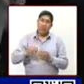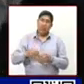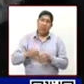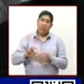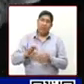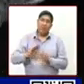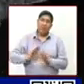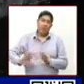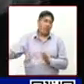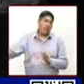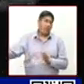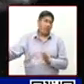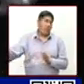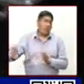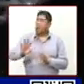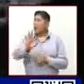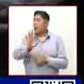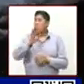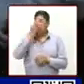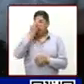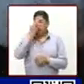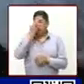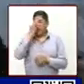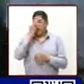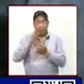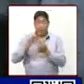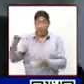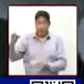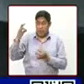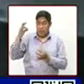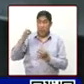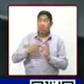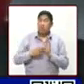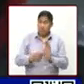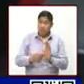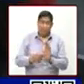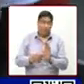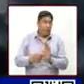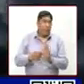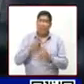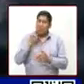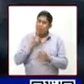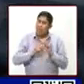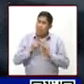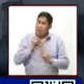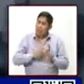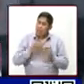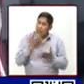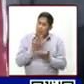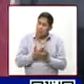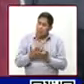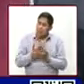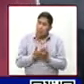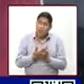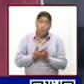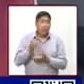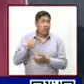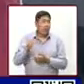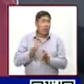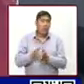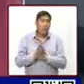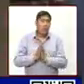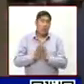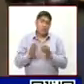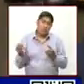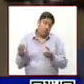retirado. Bien, ahora, esta notificación que hoy se le mostró, ¿decía algo sobre las pruebas? Sí,